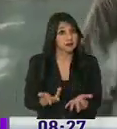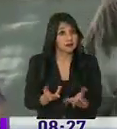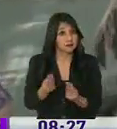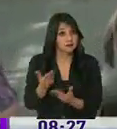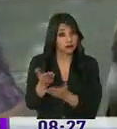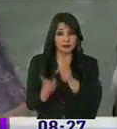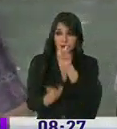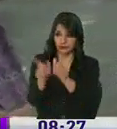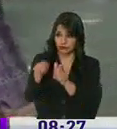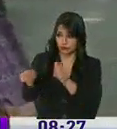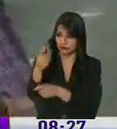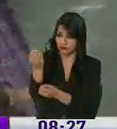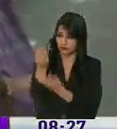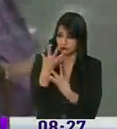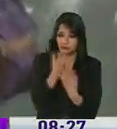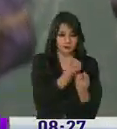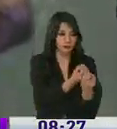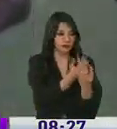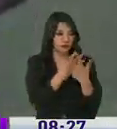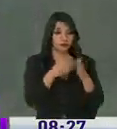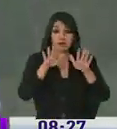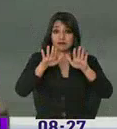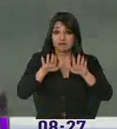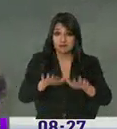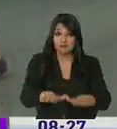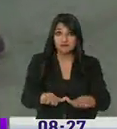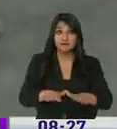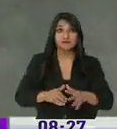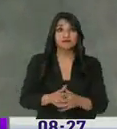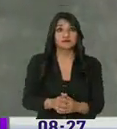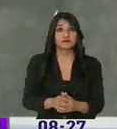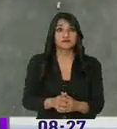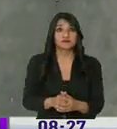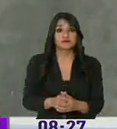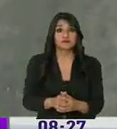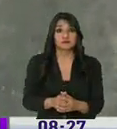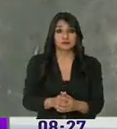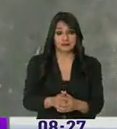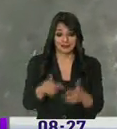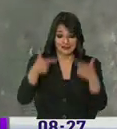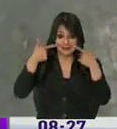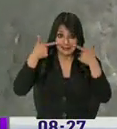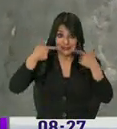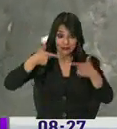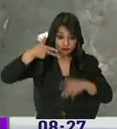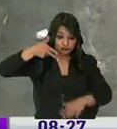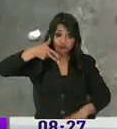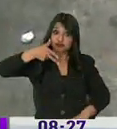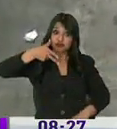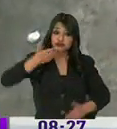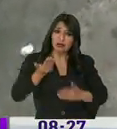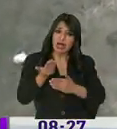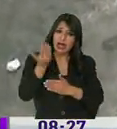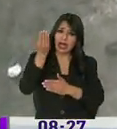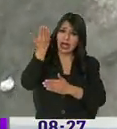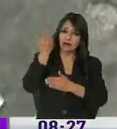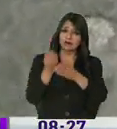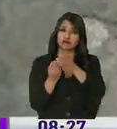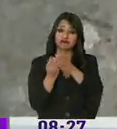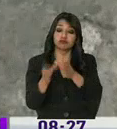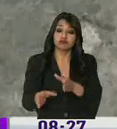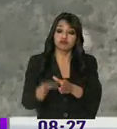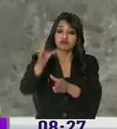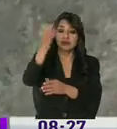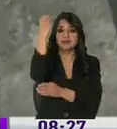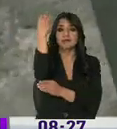con los vecinos. Aquí donde está enfocando en este momento nuestro compañero, había hace mucho tiempo un semáforo, sin